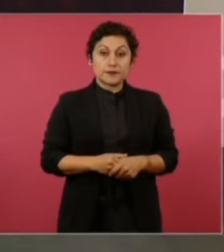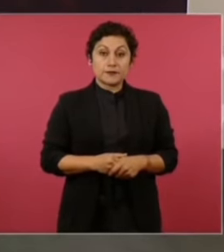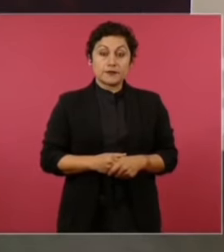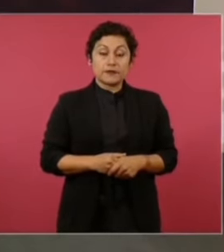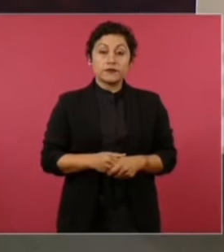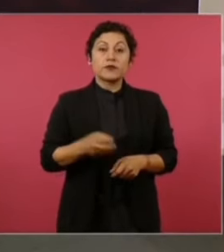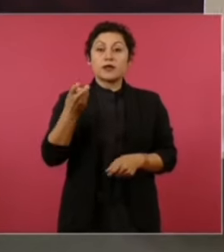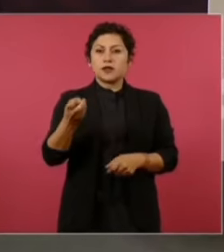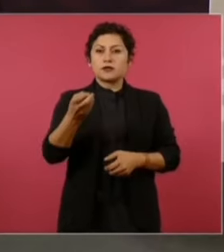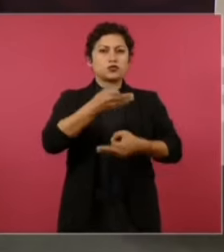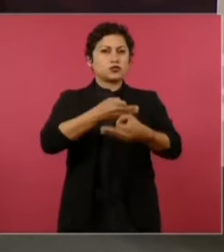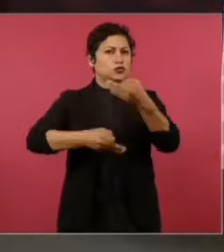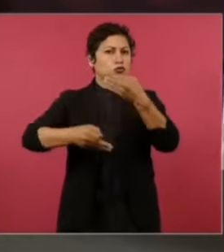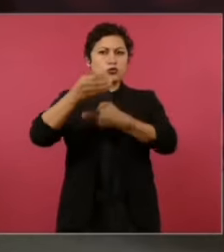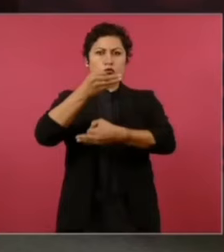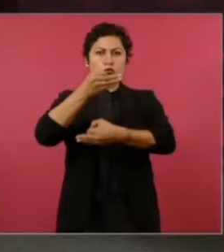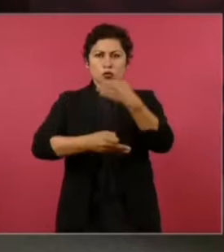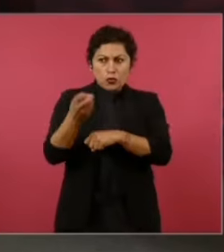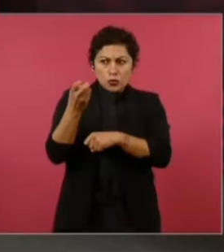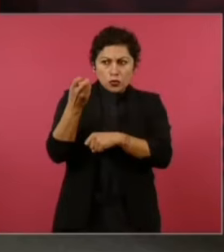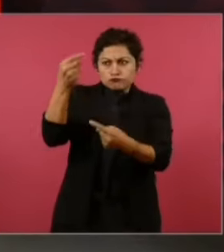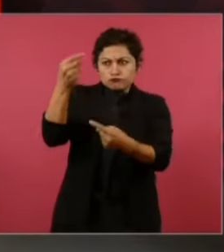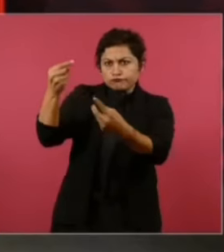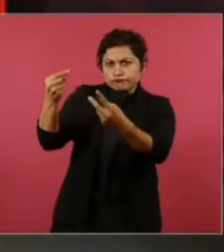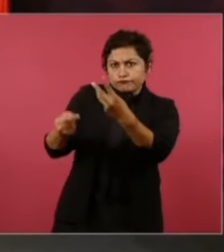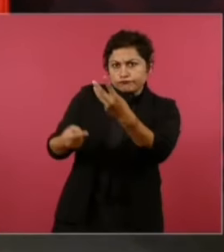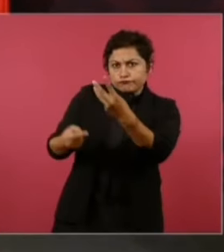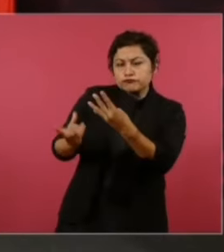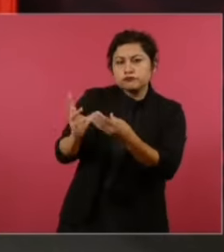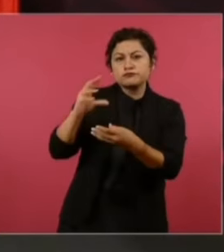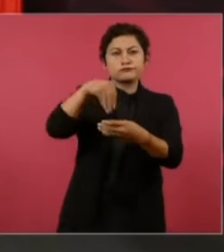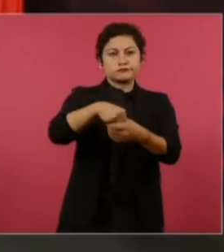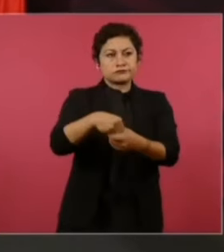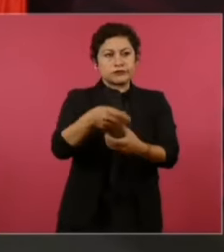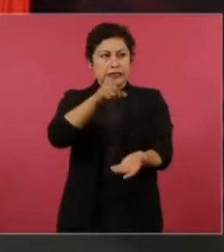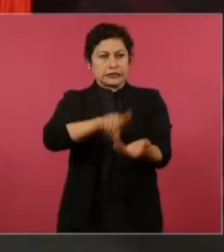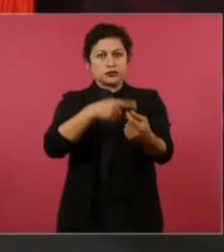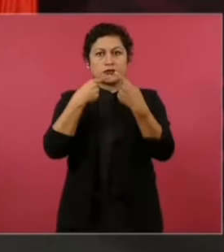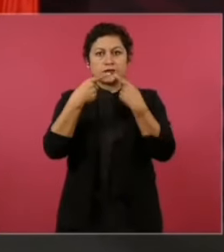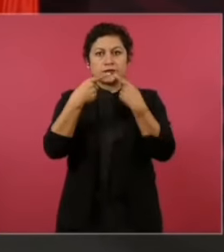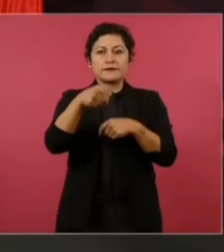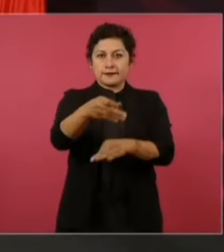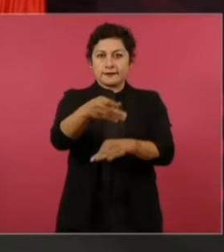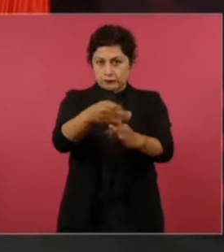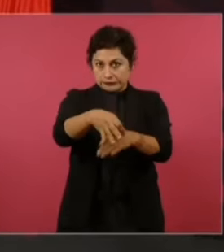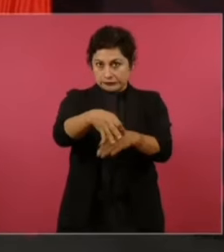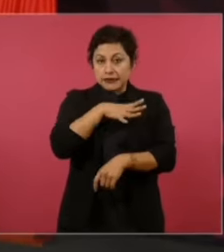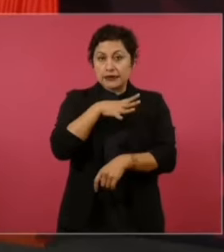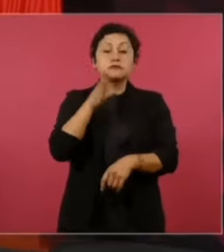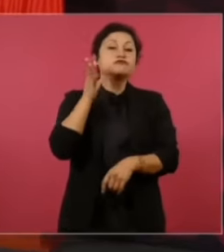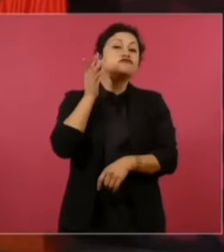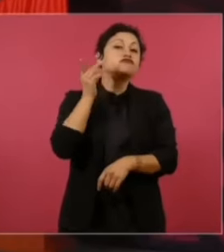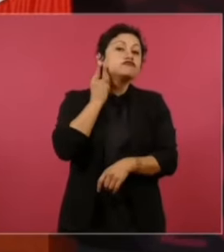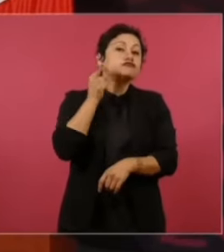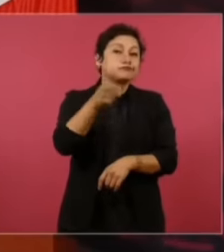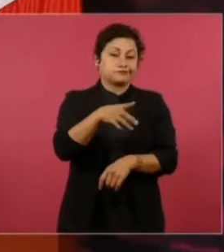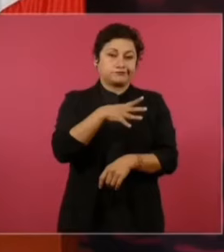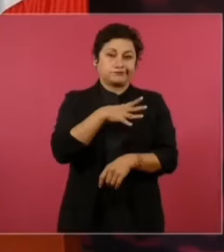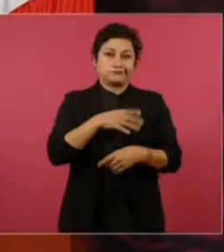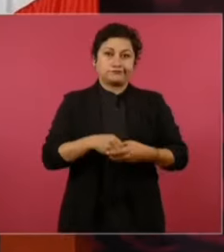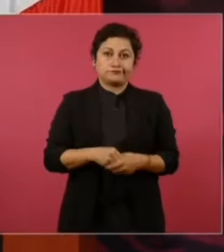va a tomar en cuenta en el debate que se está llevando a cabo en el Congreso acerca de la